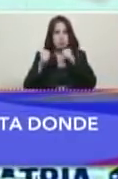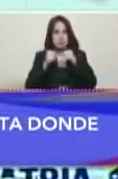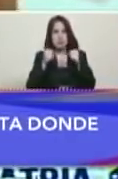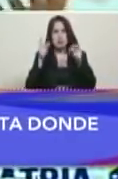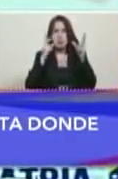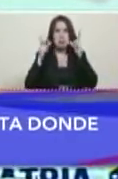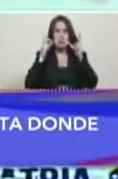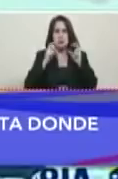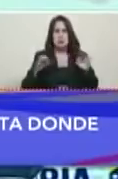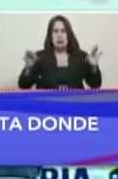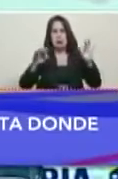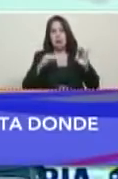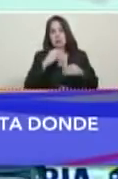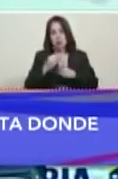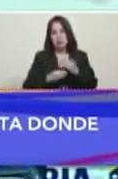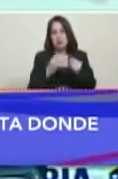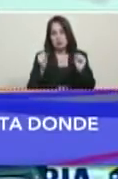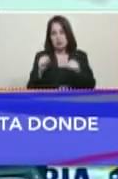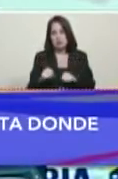a nadie, pero nos las hacían.